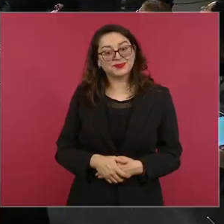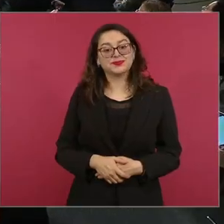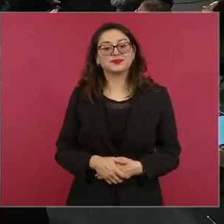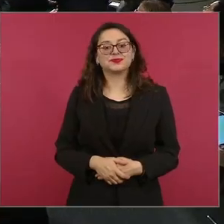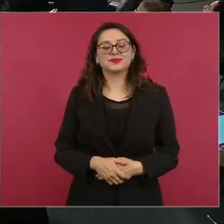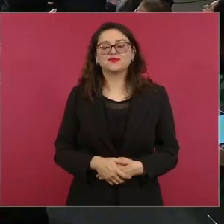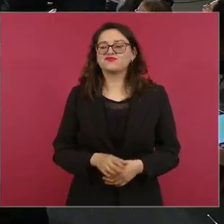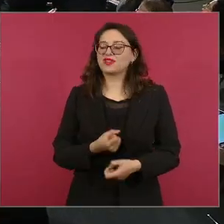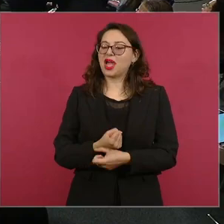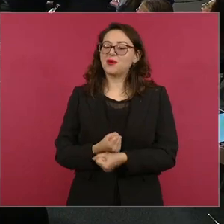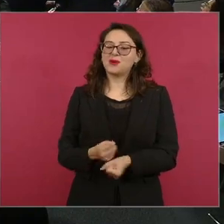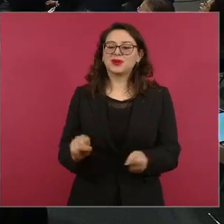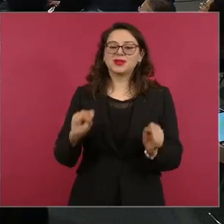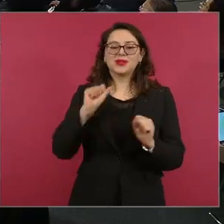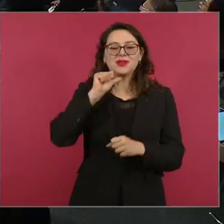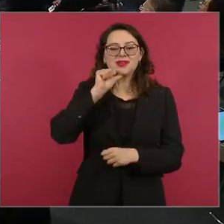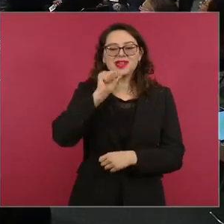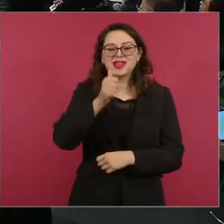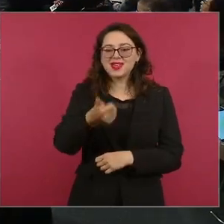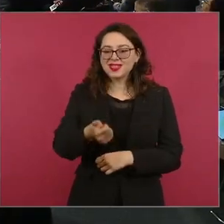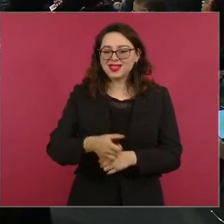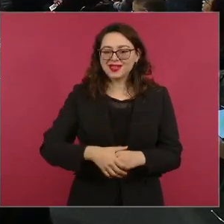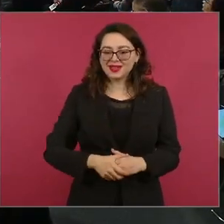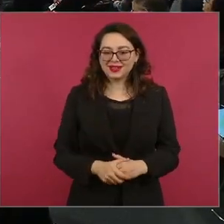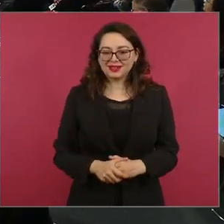No nos aburrimos.